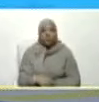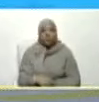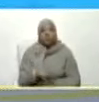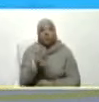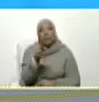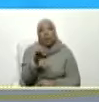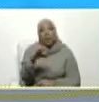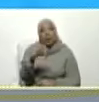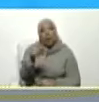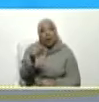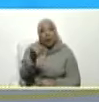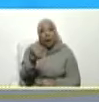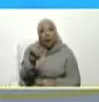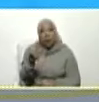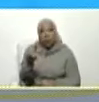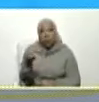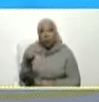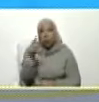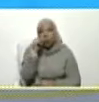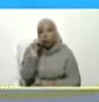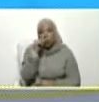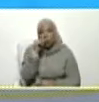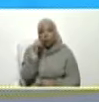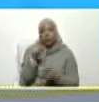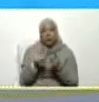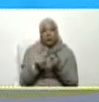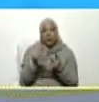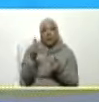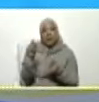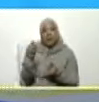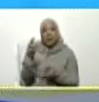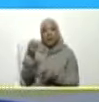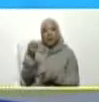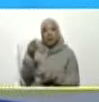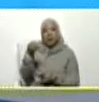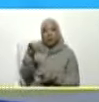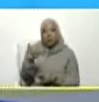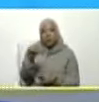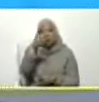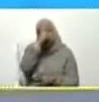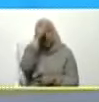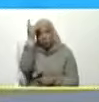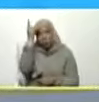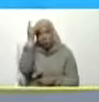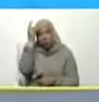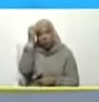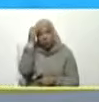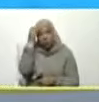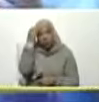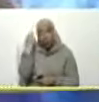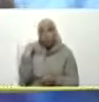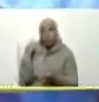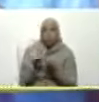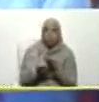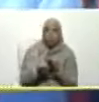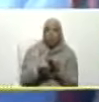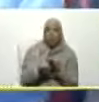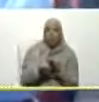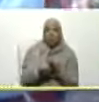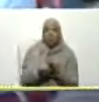Ricardo Sánchez, Tania, Pedro, Diosdado, Silita,